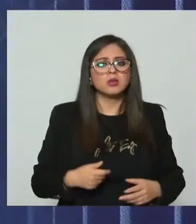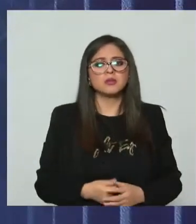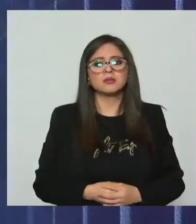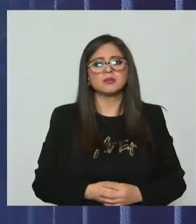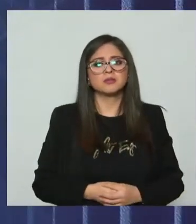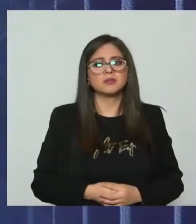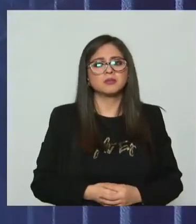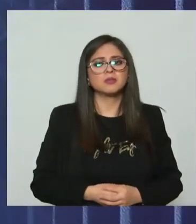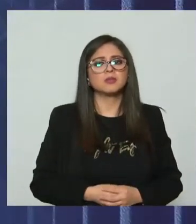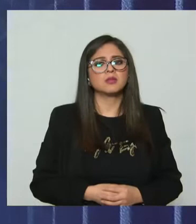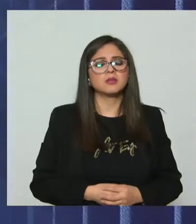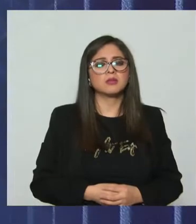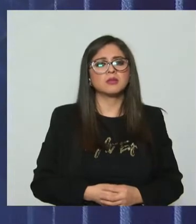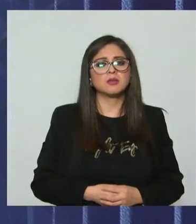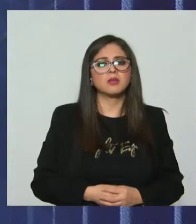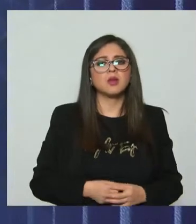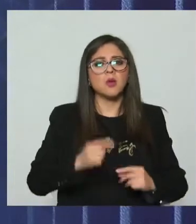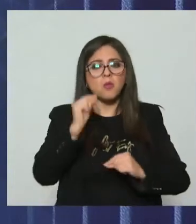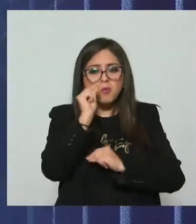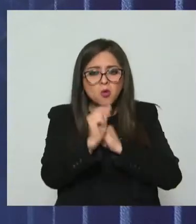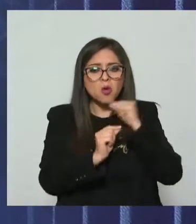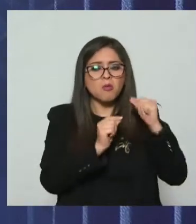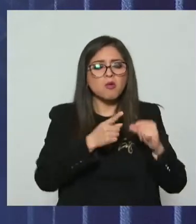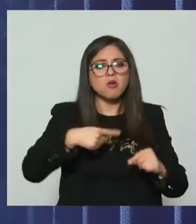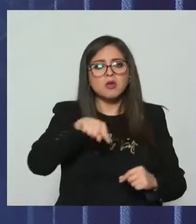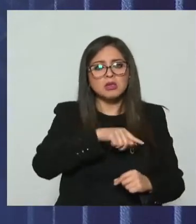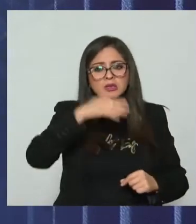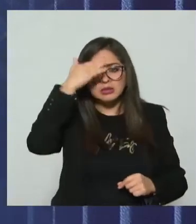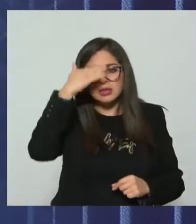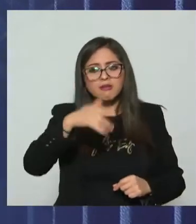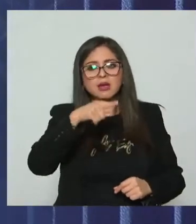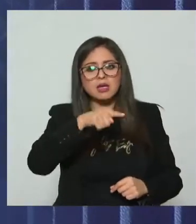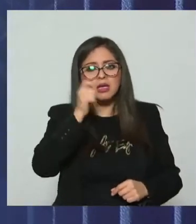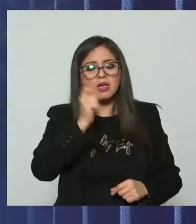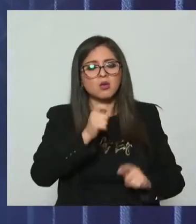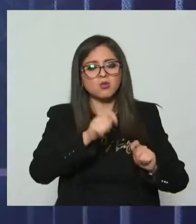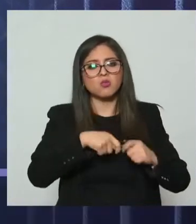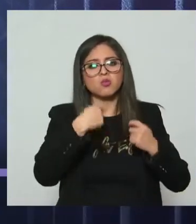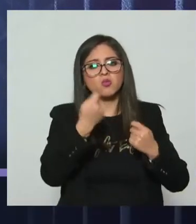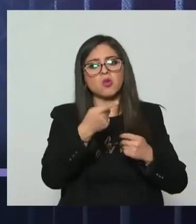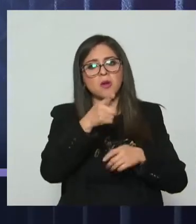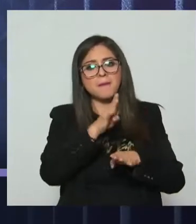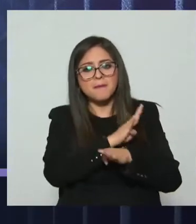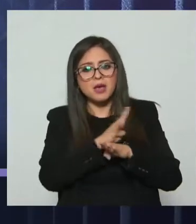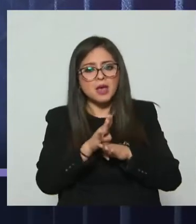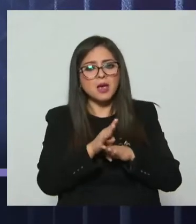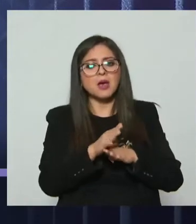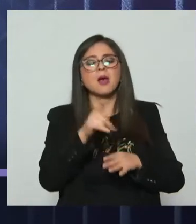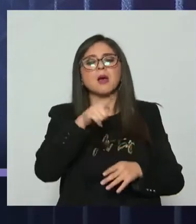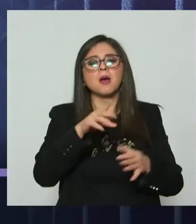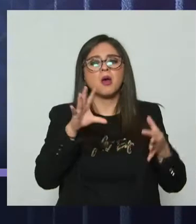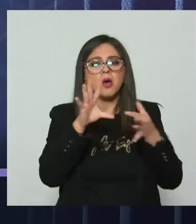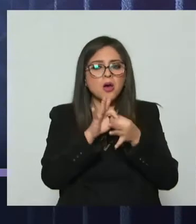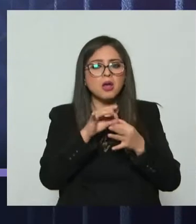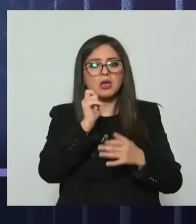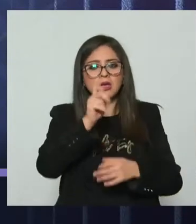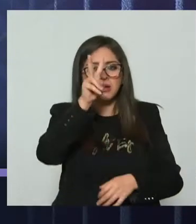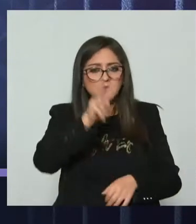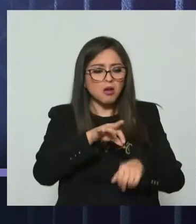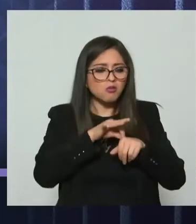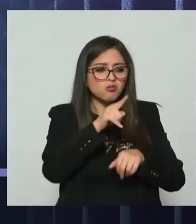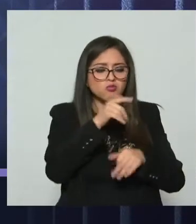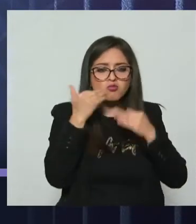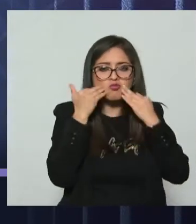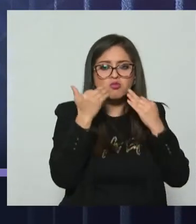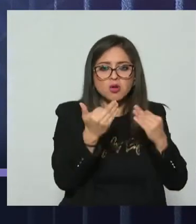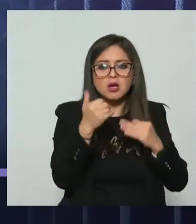se sumerjan y se empapen de lo que realmente significa como beneficio, y hacerles ver la realidad.